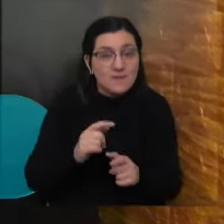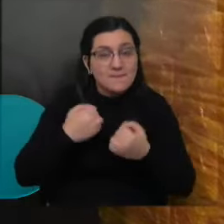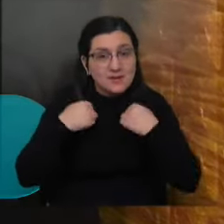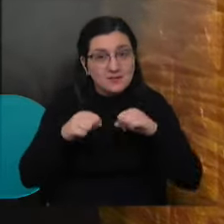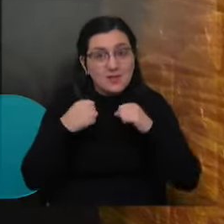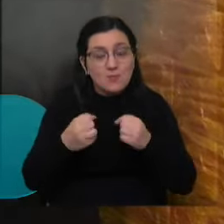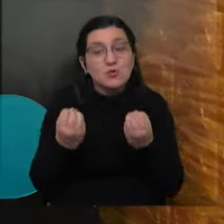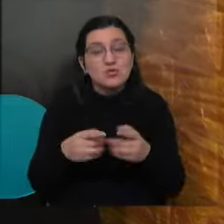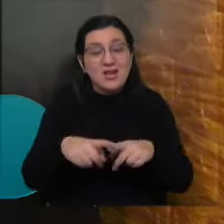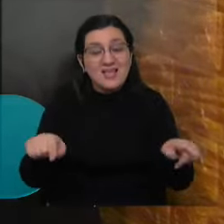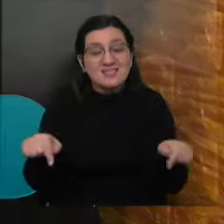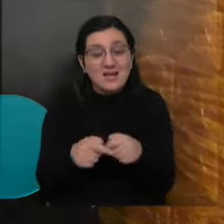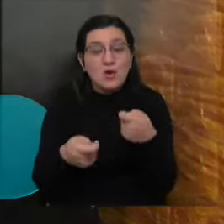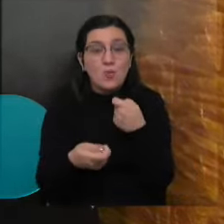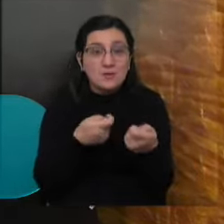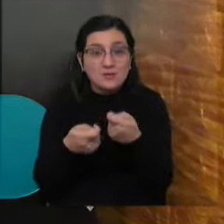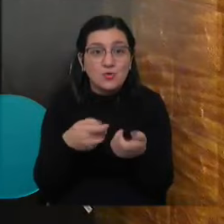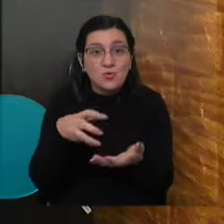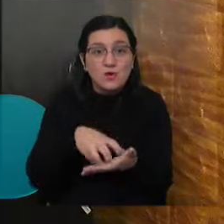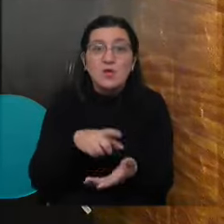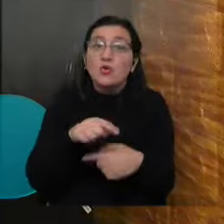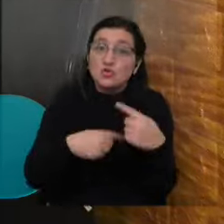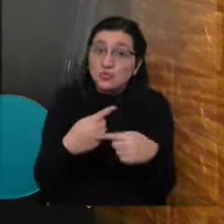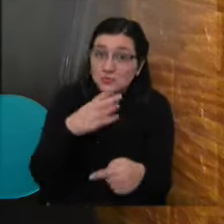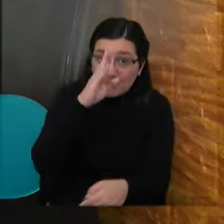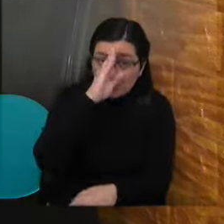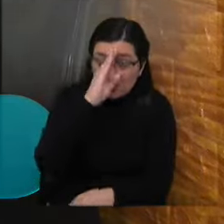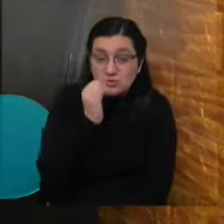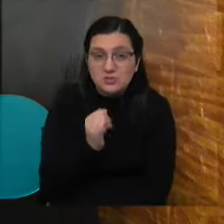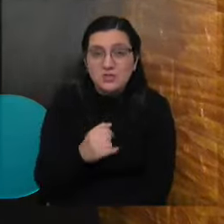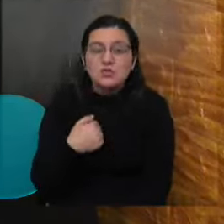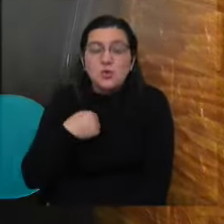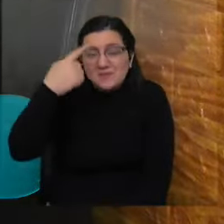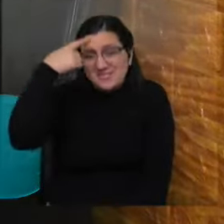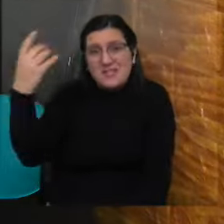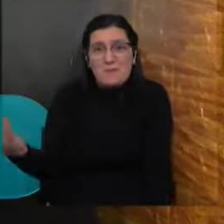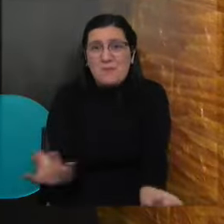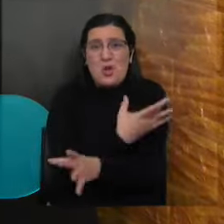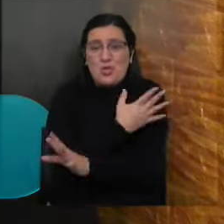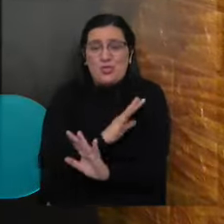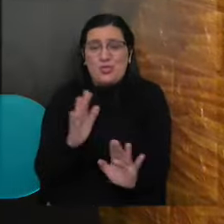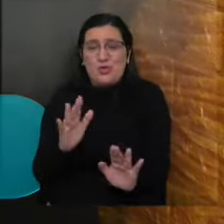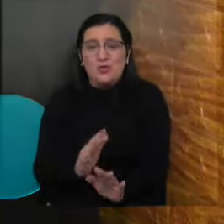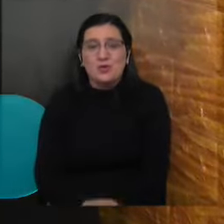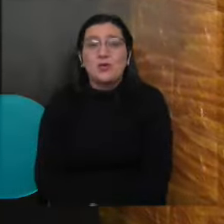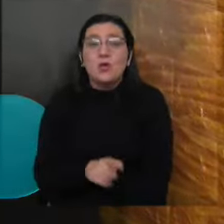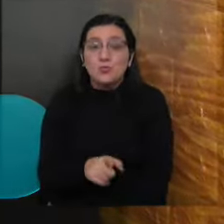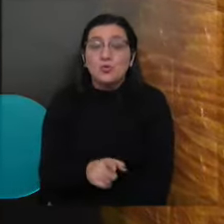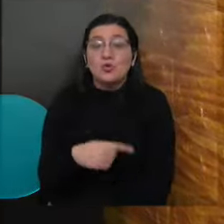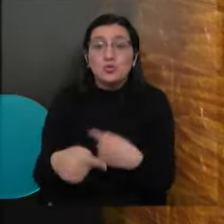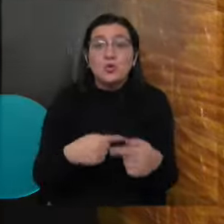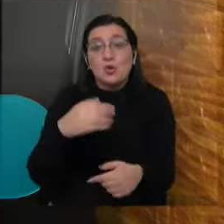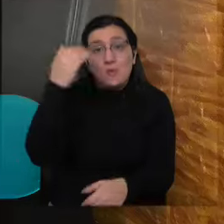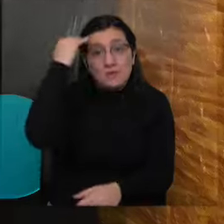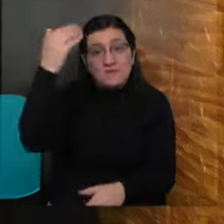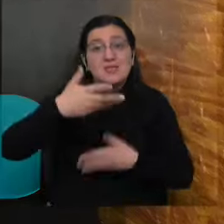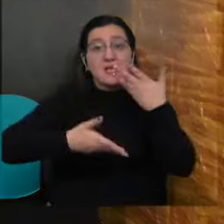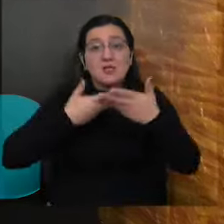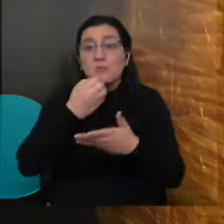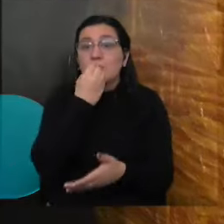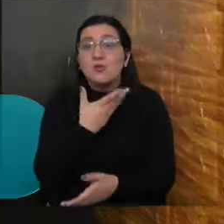sala nos brindó un espacio O sea que seguís aprendiendo digamos yo creé que ya estaba o sea tod seguí con profe de canto seguís